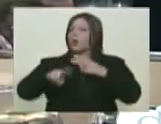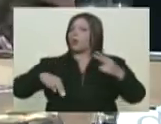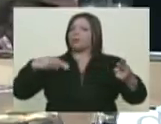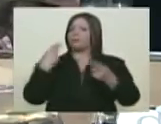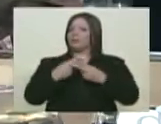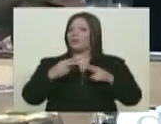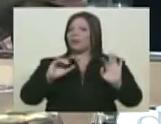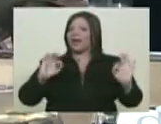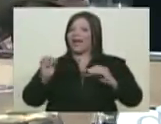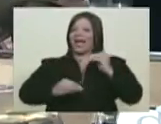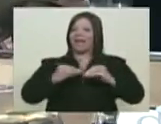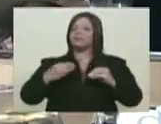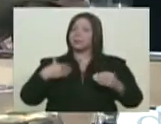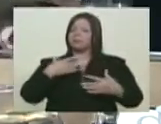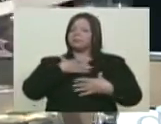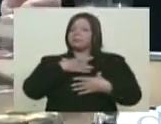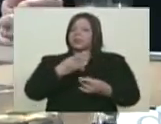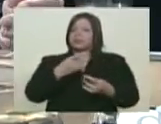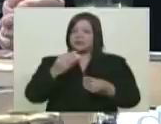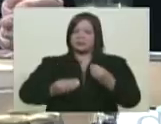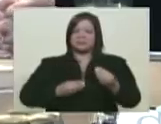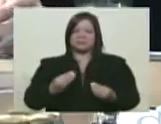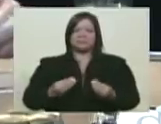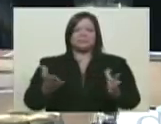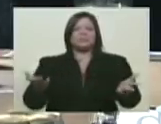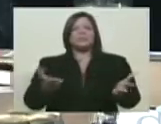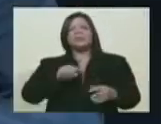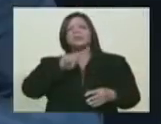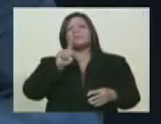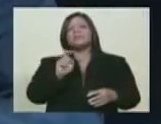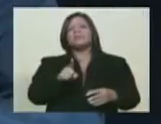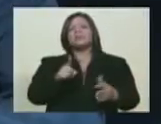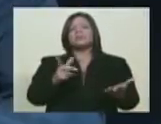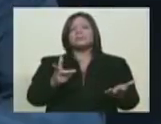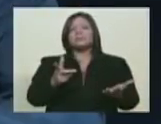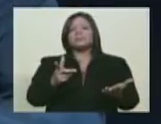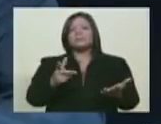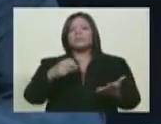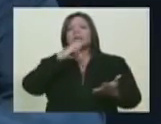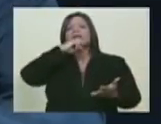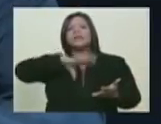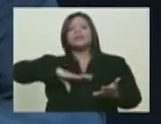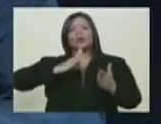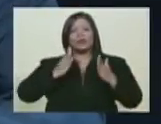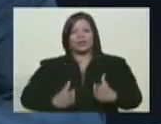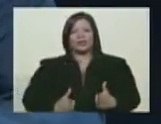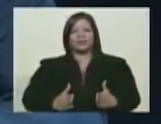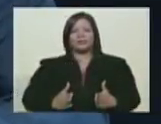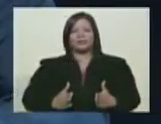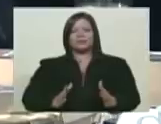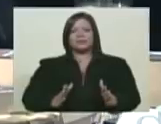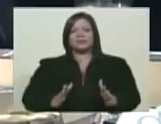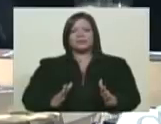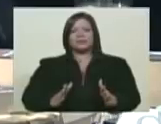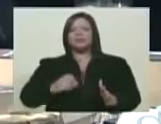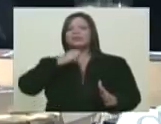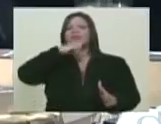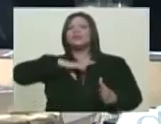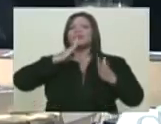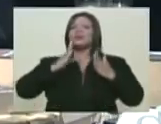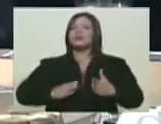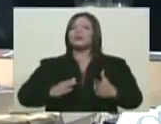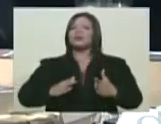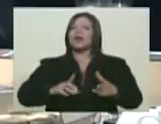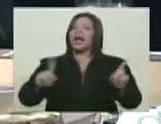pero interesante. Mira, pero fundamentalmente eres historiador, ¿verdad? Fundamentalmente soy historiador cuando no